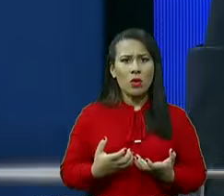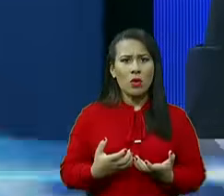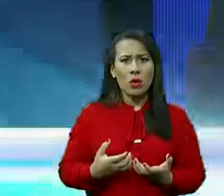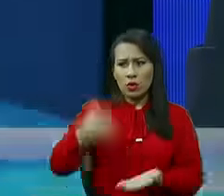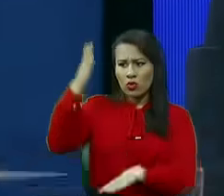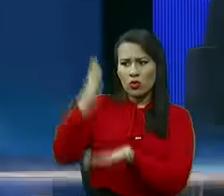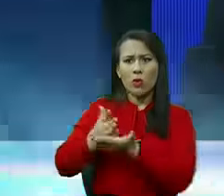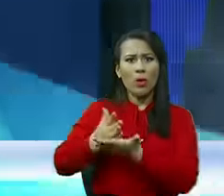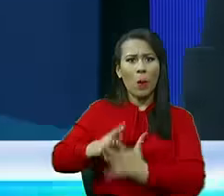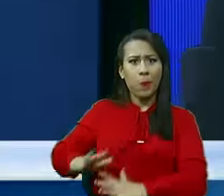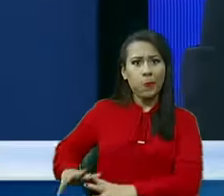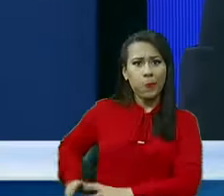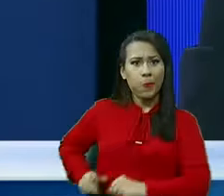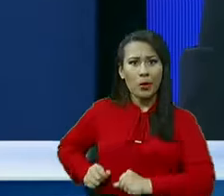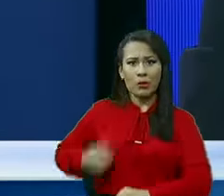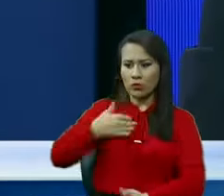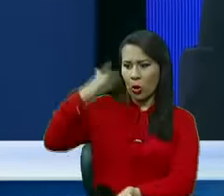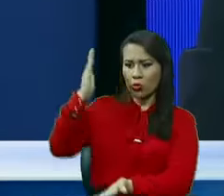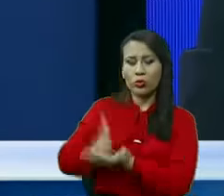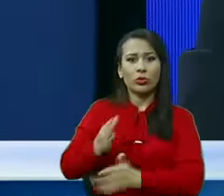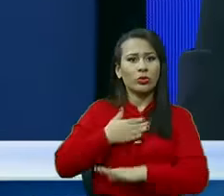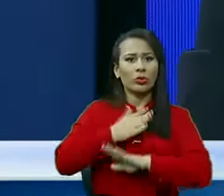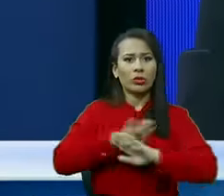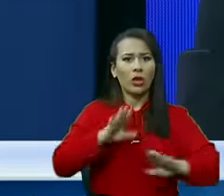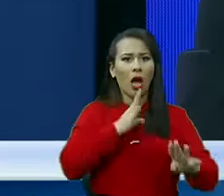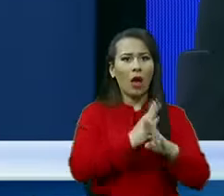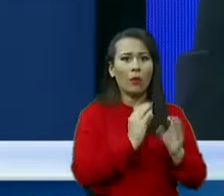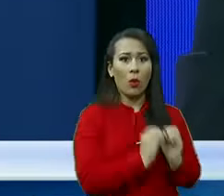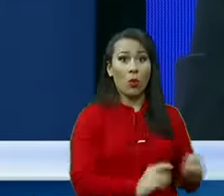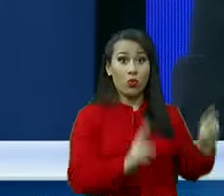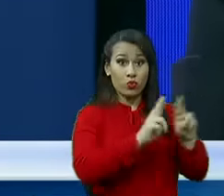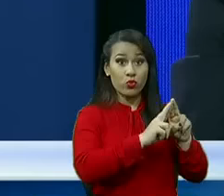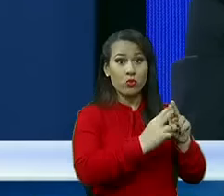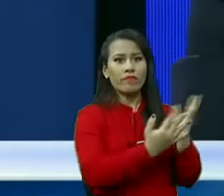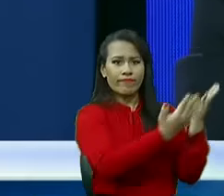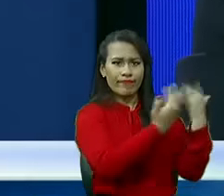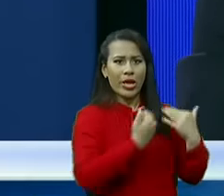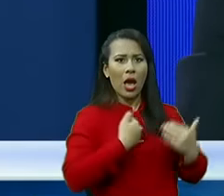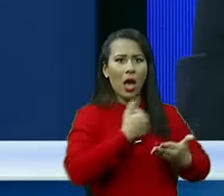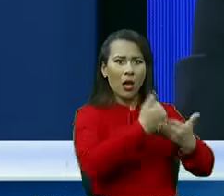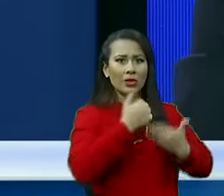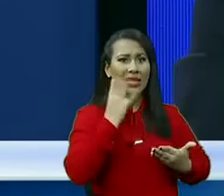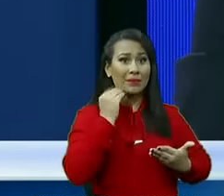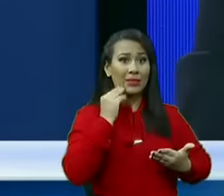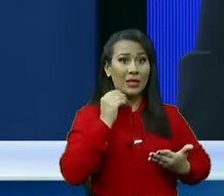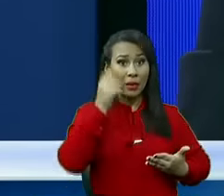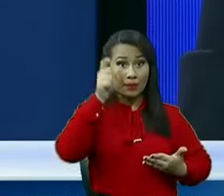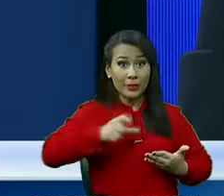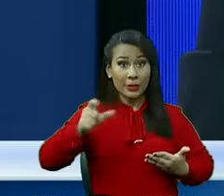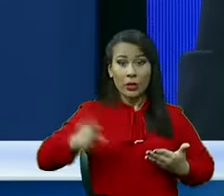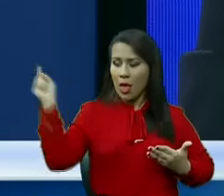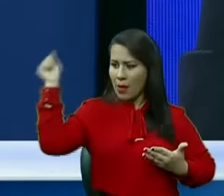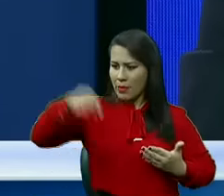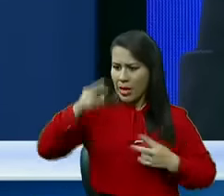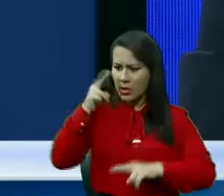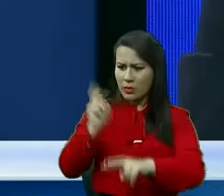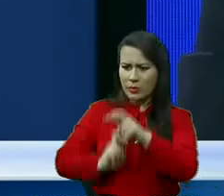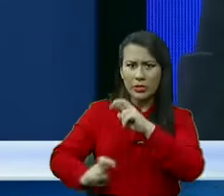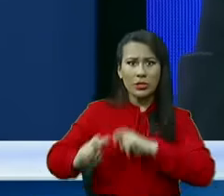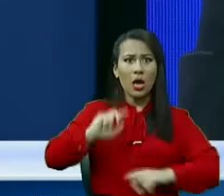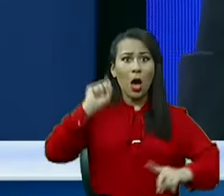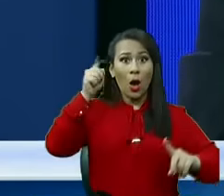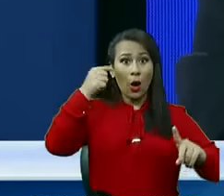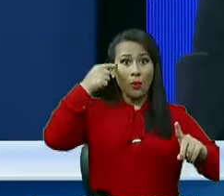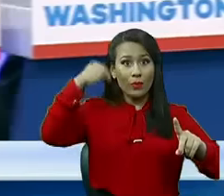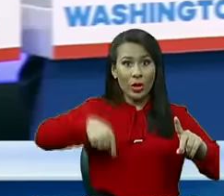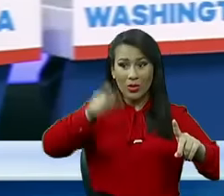corrupción he pedido ya la ayuda de Naciones Unidas para ello que los corruptos de ayer y los corruptos de ahora de este gobierno